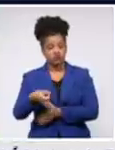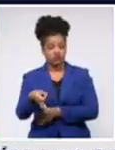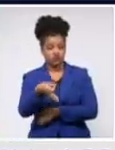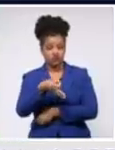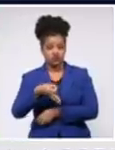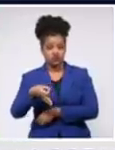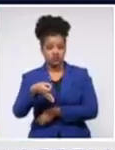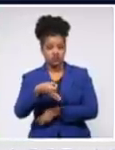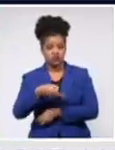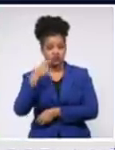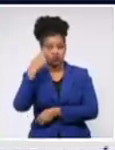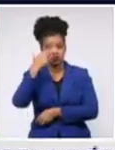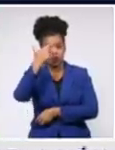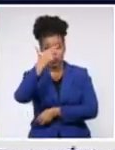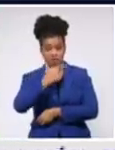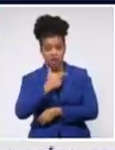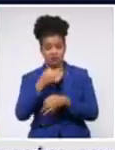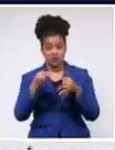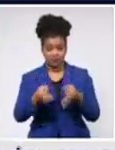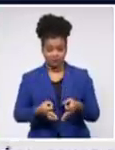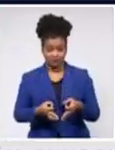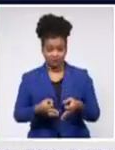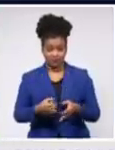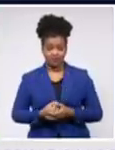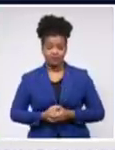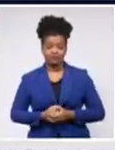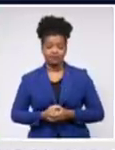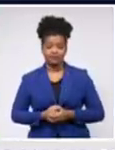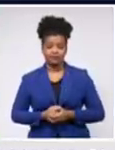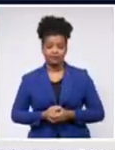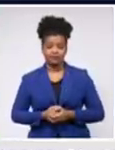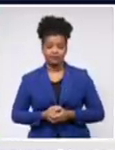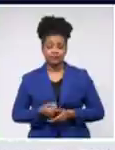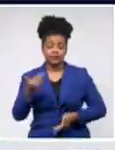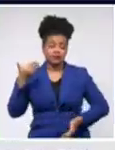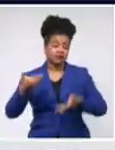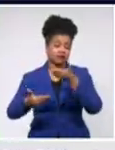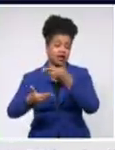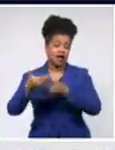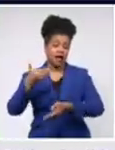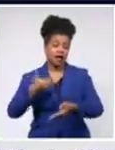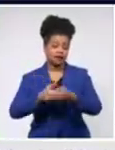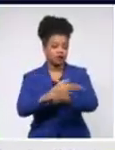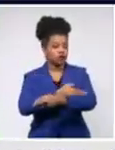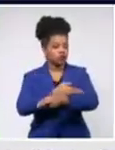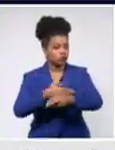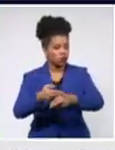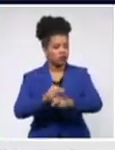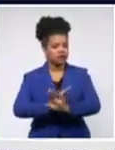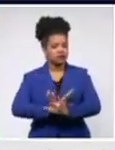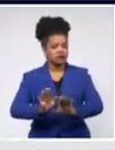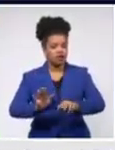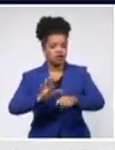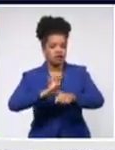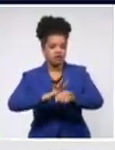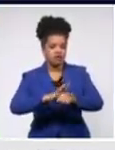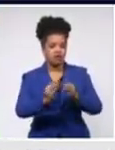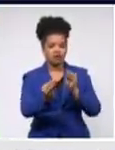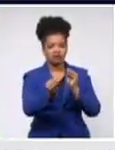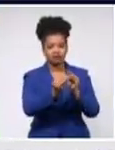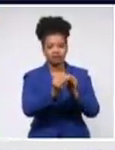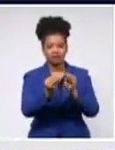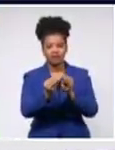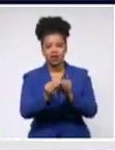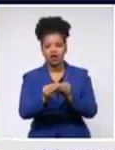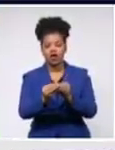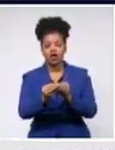de Ciego de Ávila, con antecedentes de ser un contacto de caso confirmado, pero